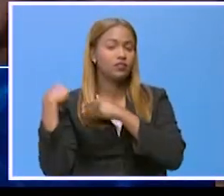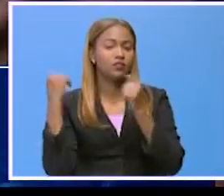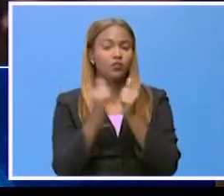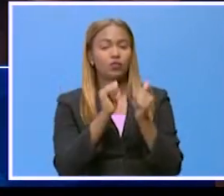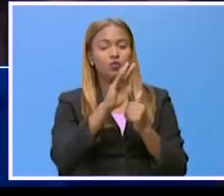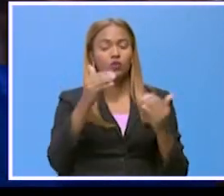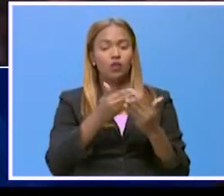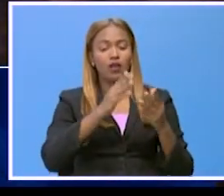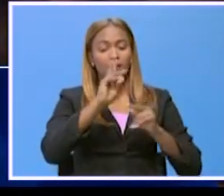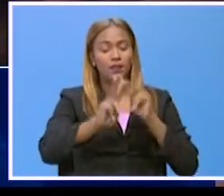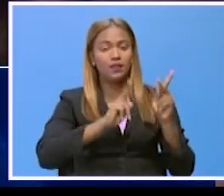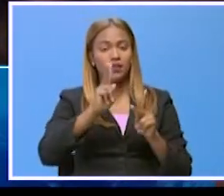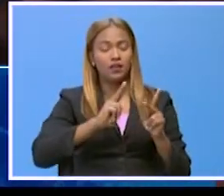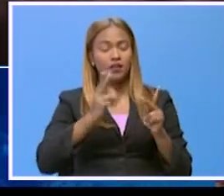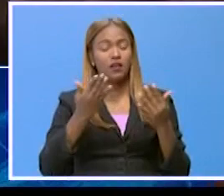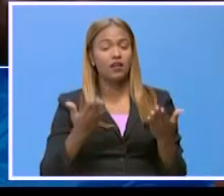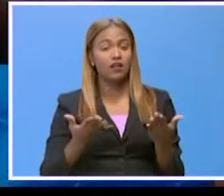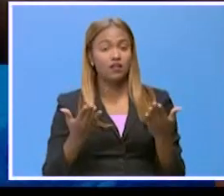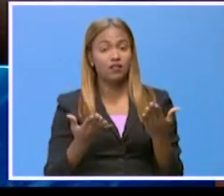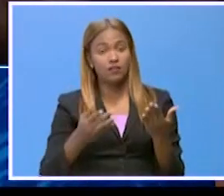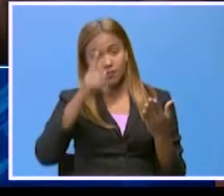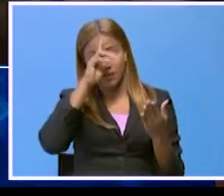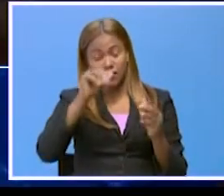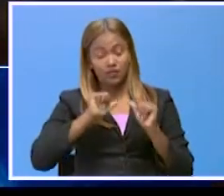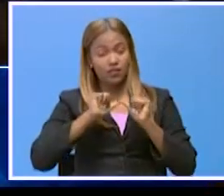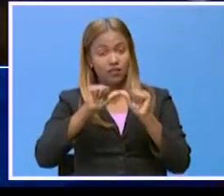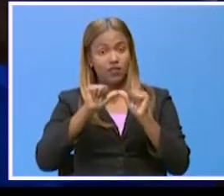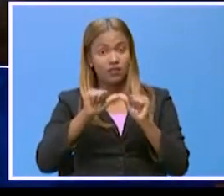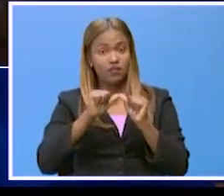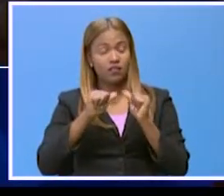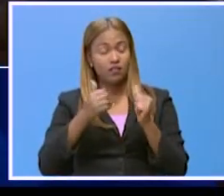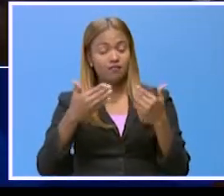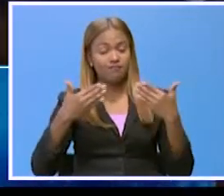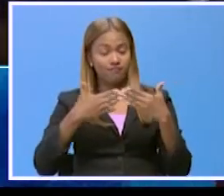todo el pueblo a que sí seguiremos